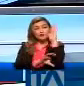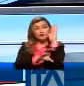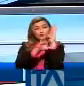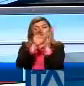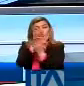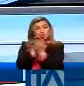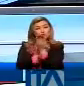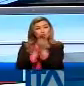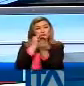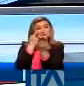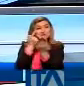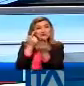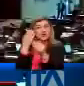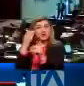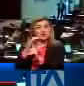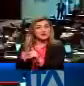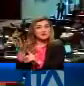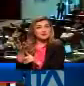los proyectos.